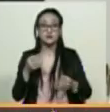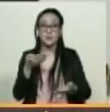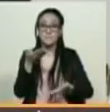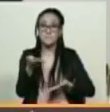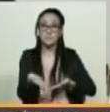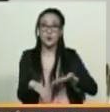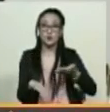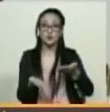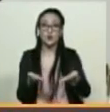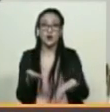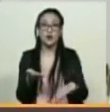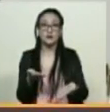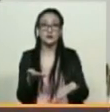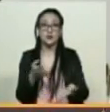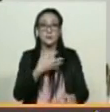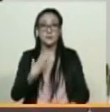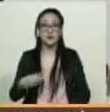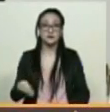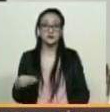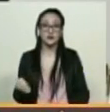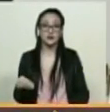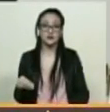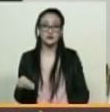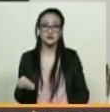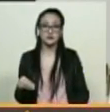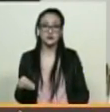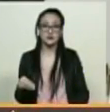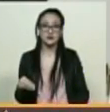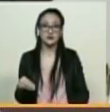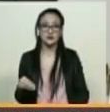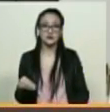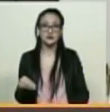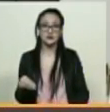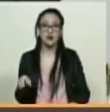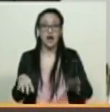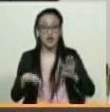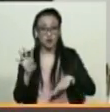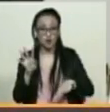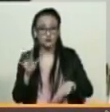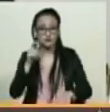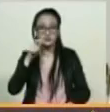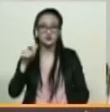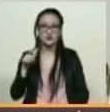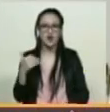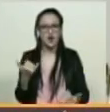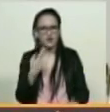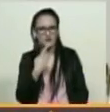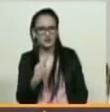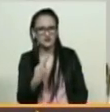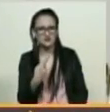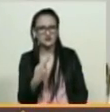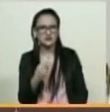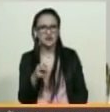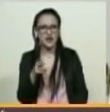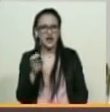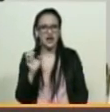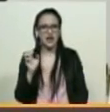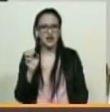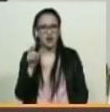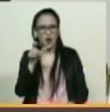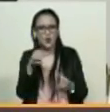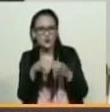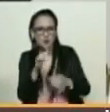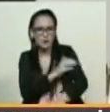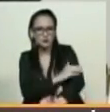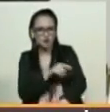postulando candidato a la presidencia de la República Bolivariana de Venezuela. ¿Qué van a decir ahora? Que Henry Falcón